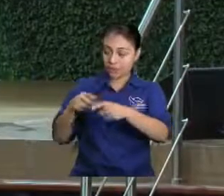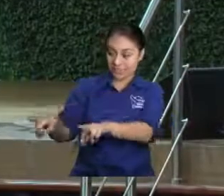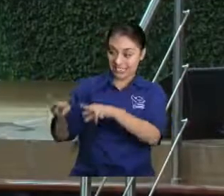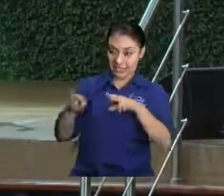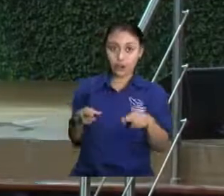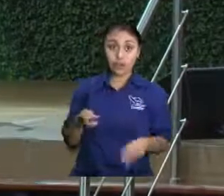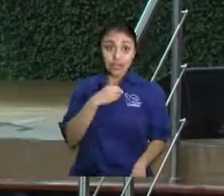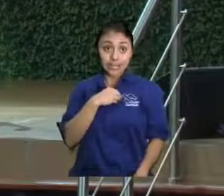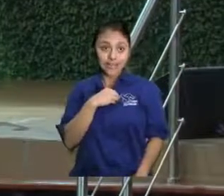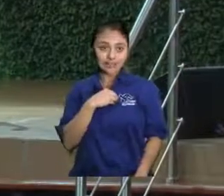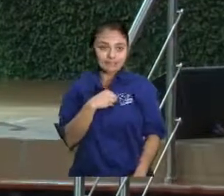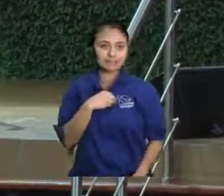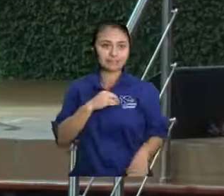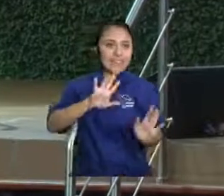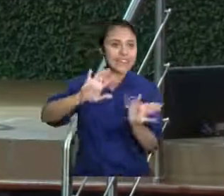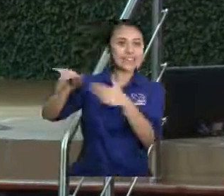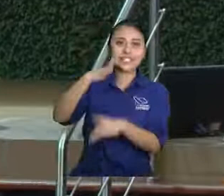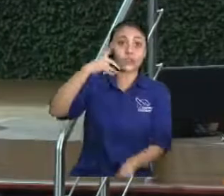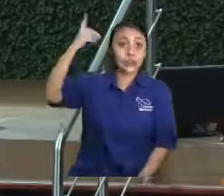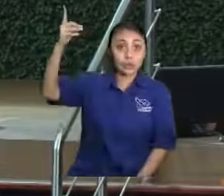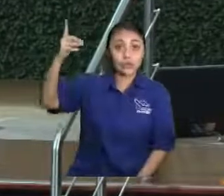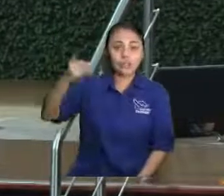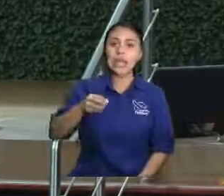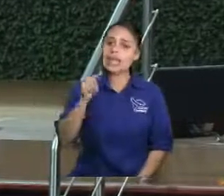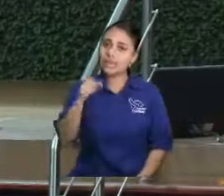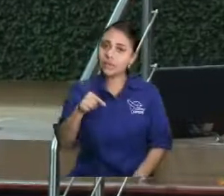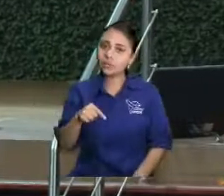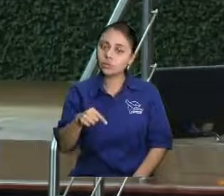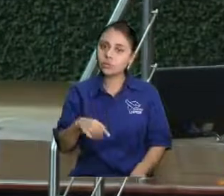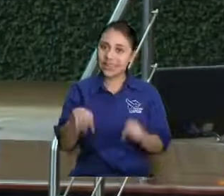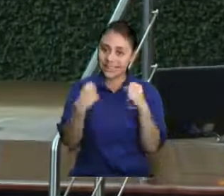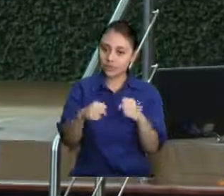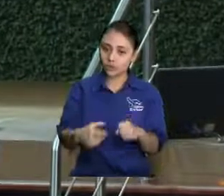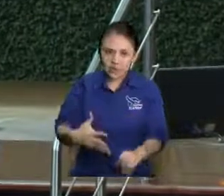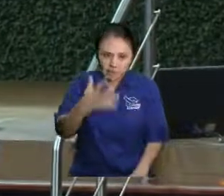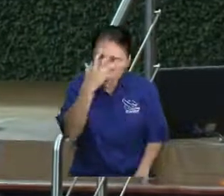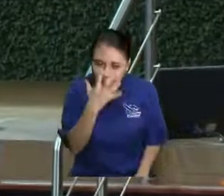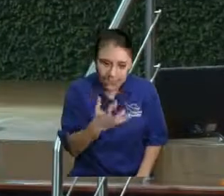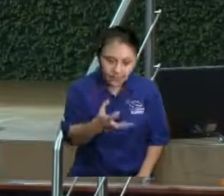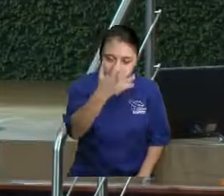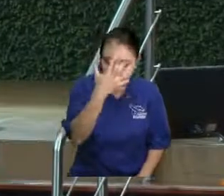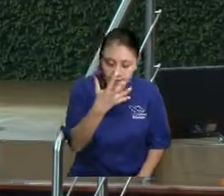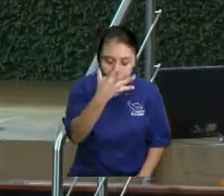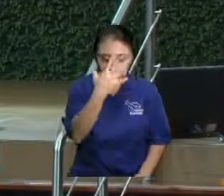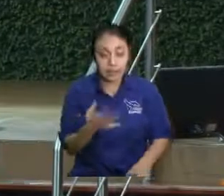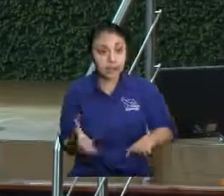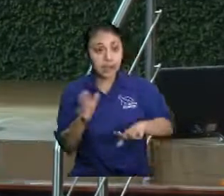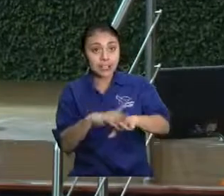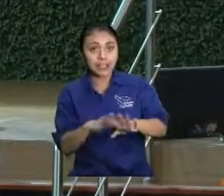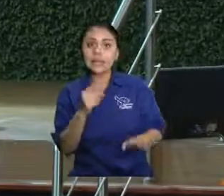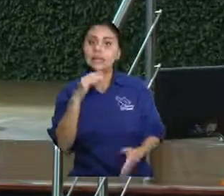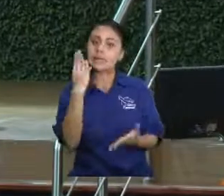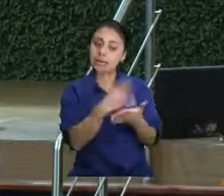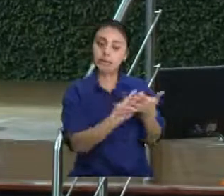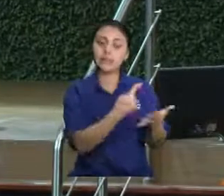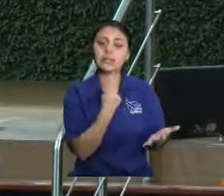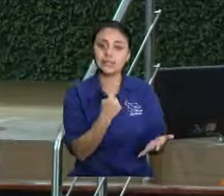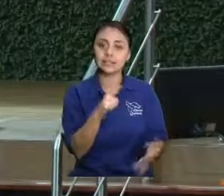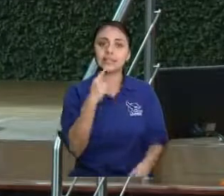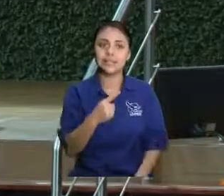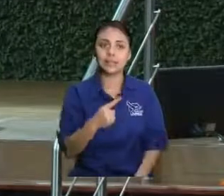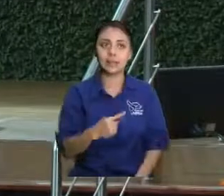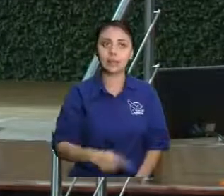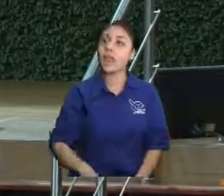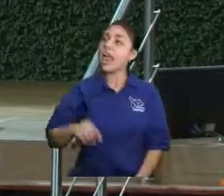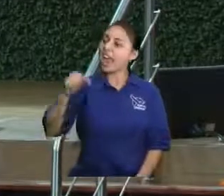Y eso hizo que él siguiera pecando. Y dice la Biblia que un día él dijo: esta vez